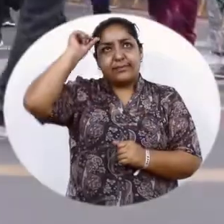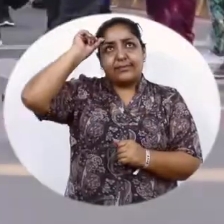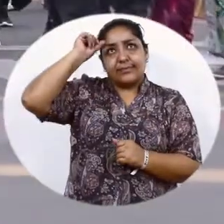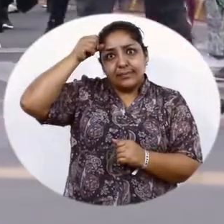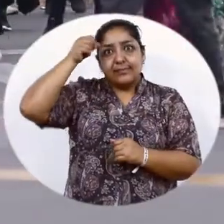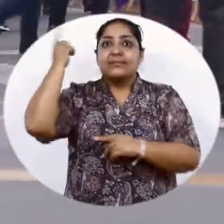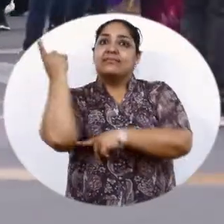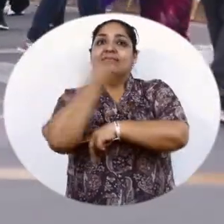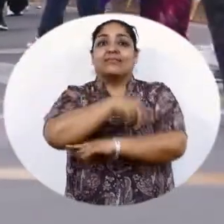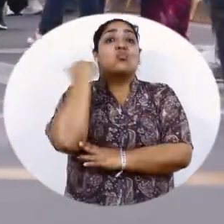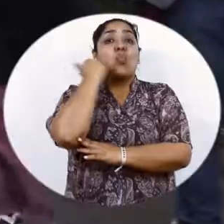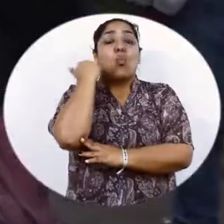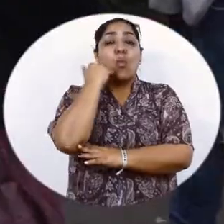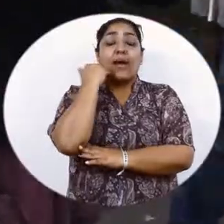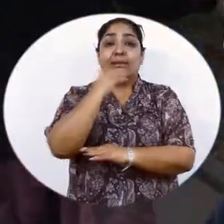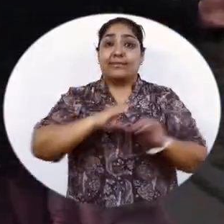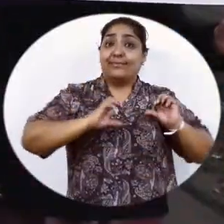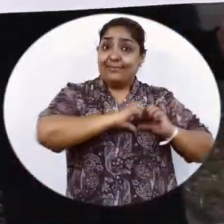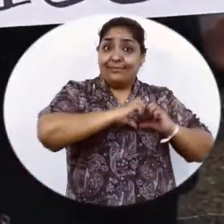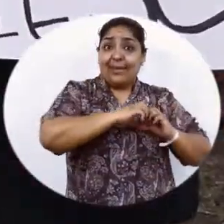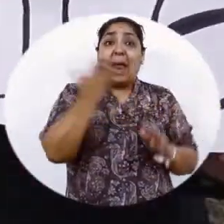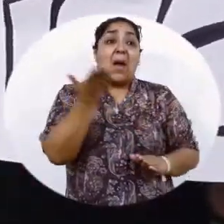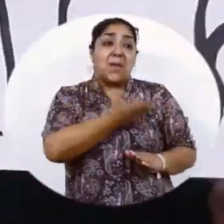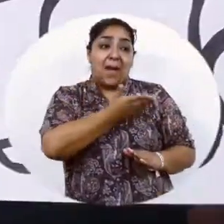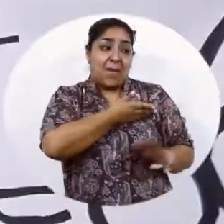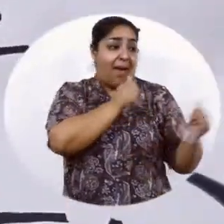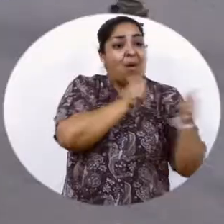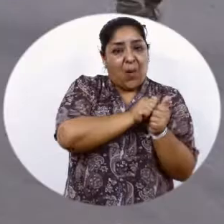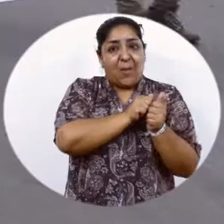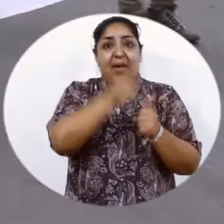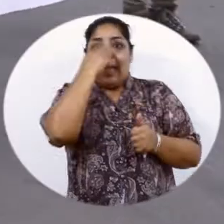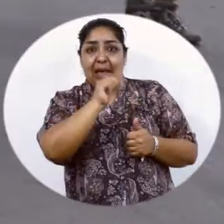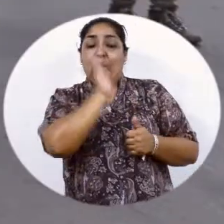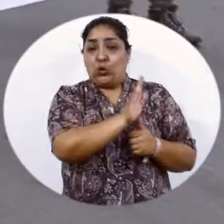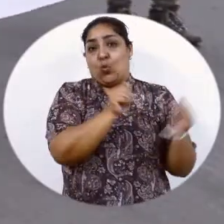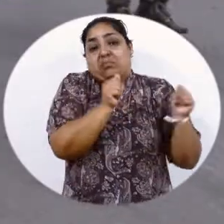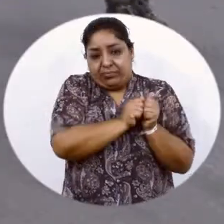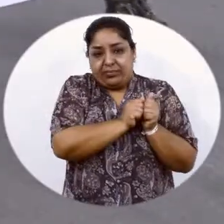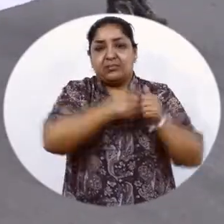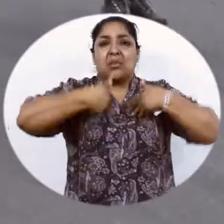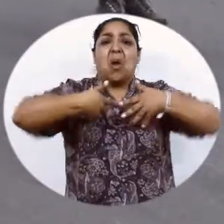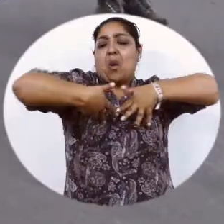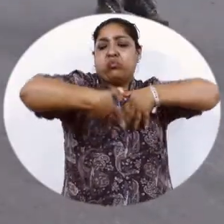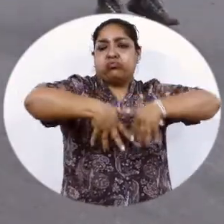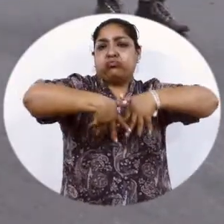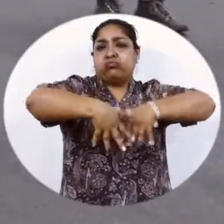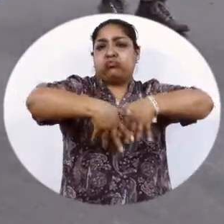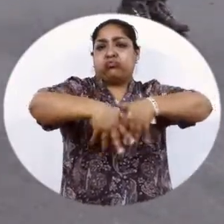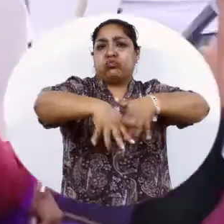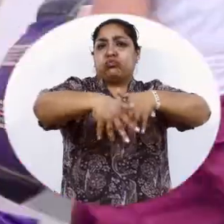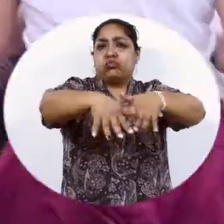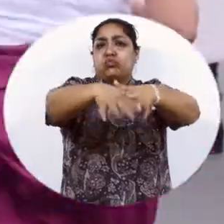en conmemoración del día de la mujer el gobernador camilo romero junto a su madre leonor galliano y su hija guadalupe acompañaron una